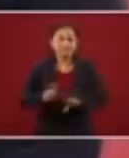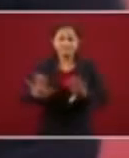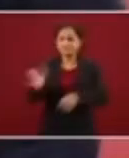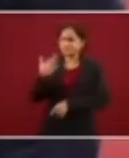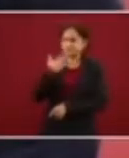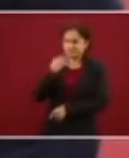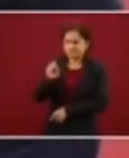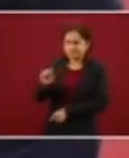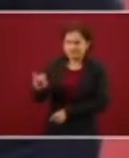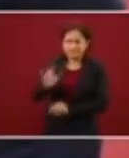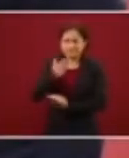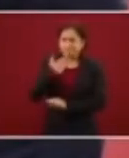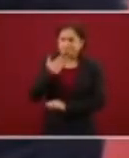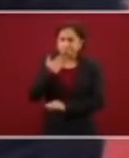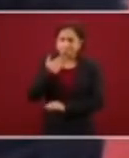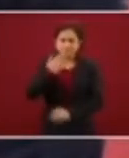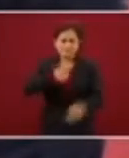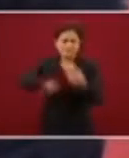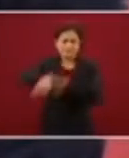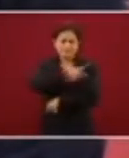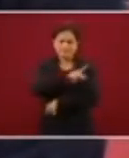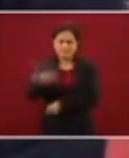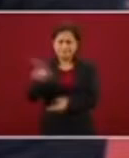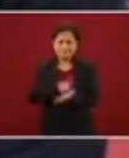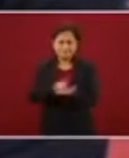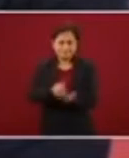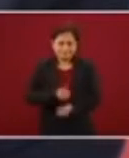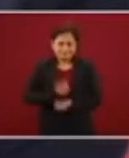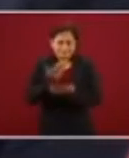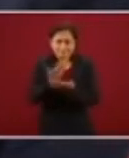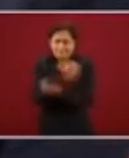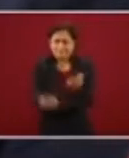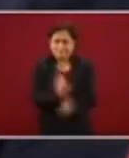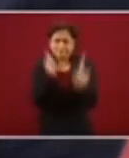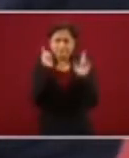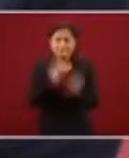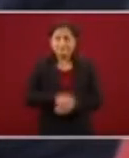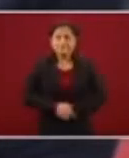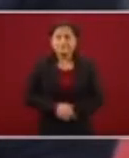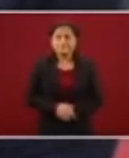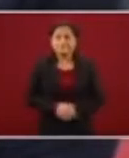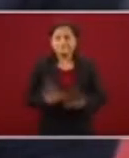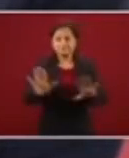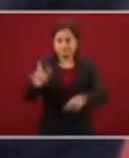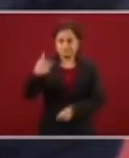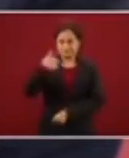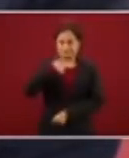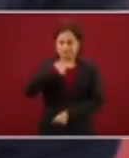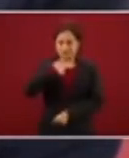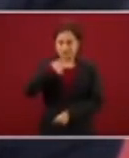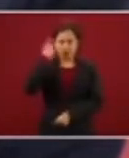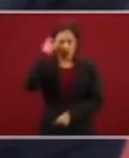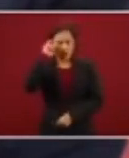es que todos tenemos derecho a expresarnos, a manifestarnos. Bien. Yo no me enojo, la verdad.